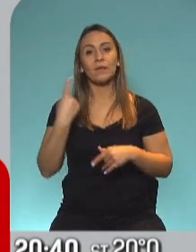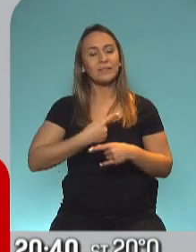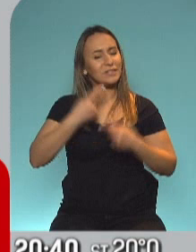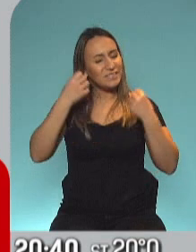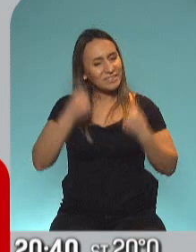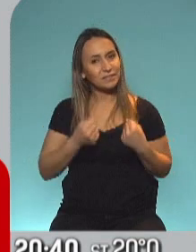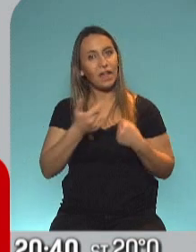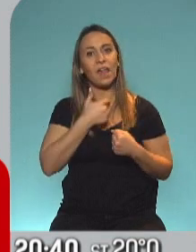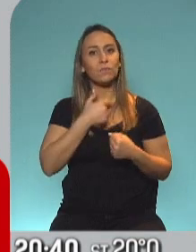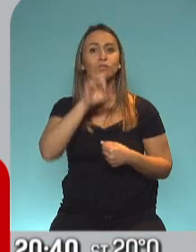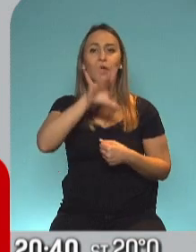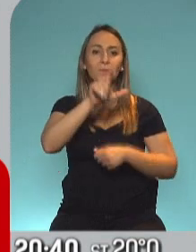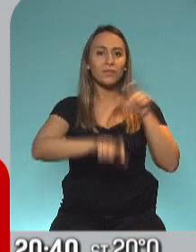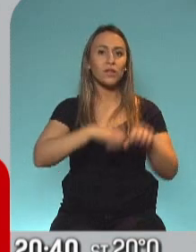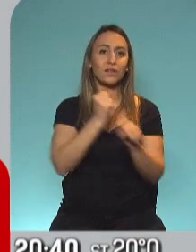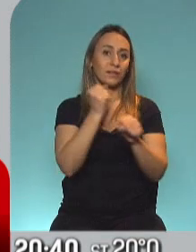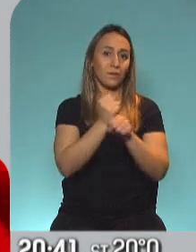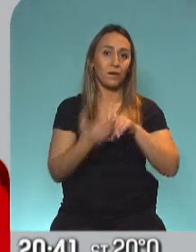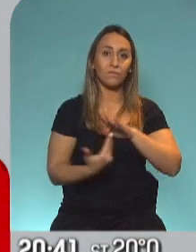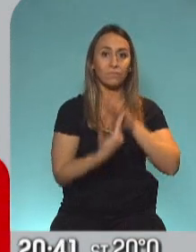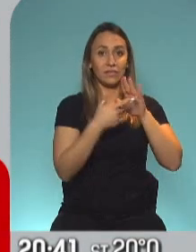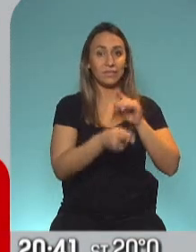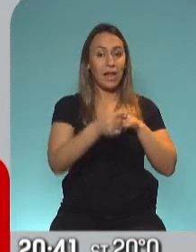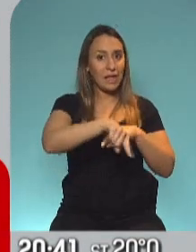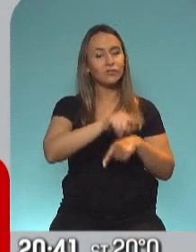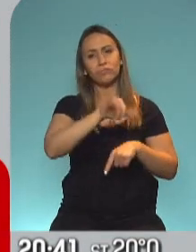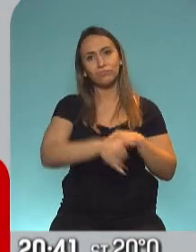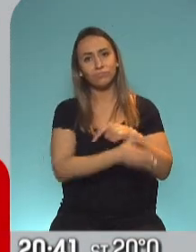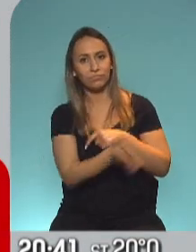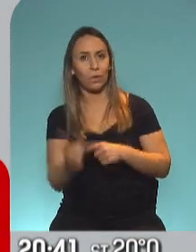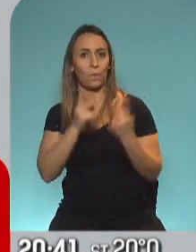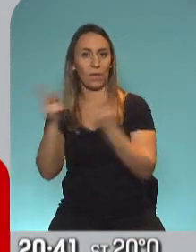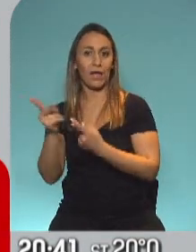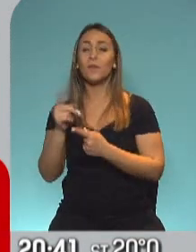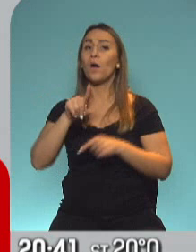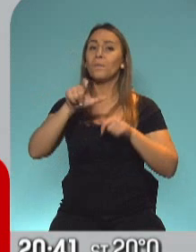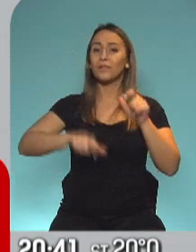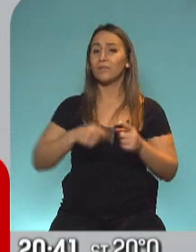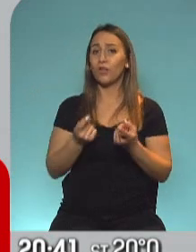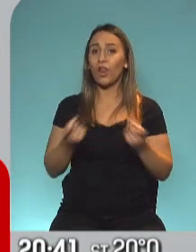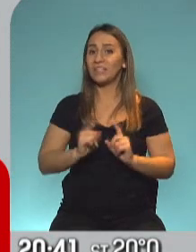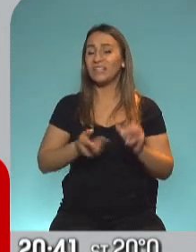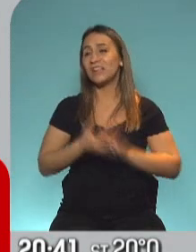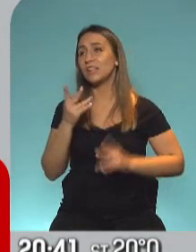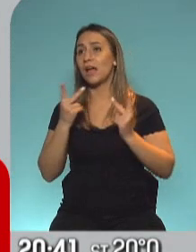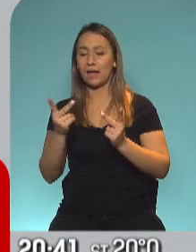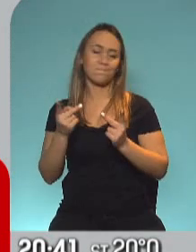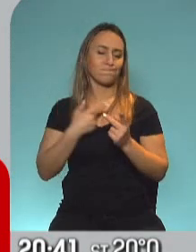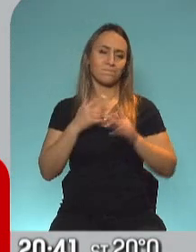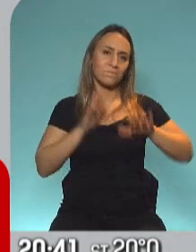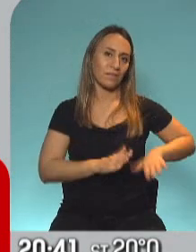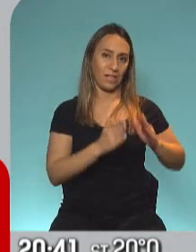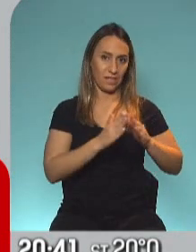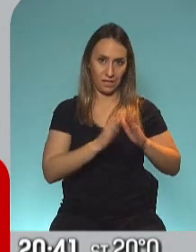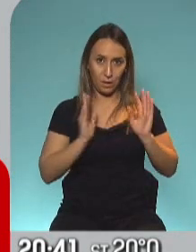un trabajador esencial, que aquel que no tiene necesidad de viajar no lo haga, pretendiendo cuidar la salud de todos. Así que es un poco la decisión que hemos